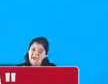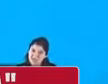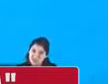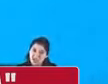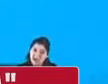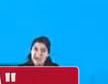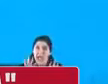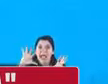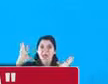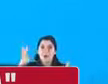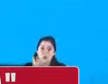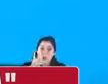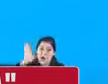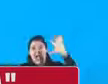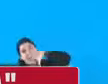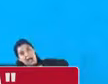arriba